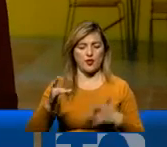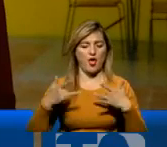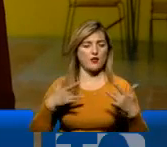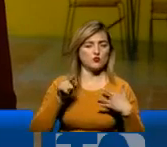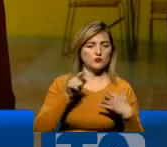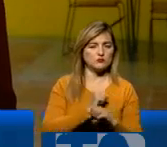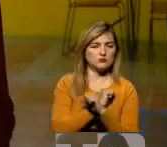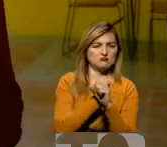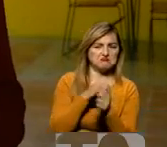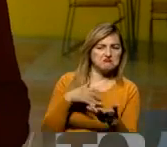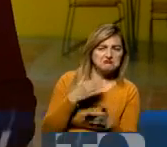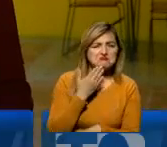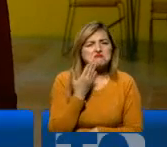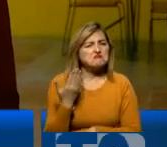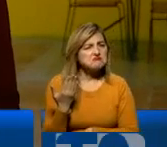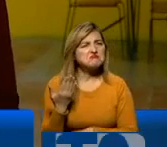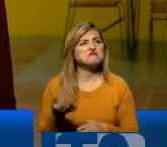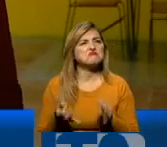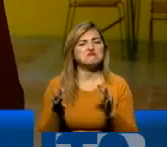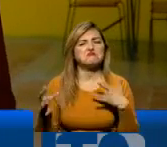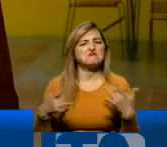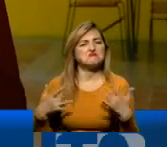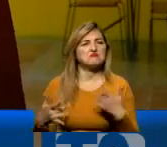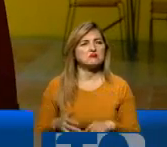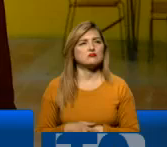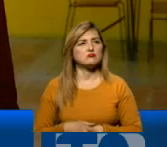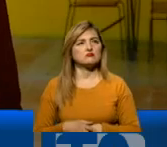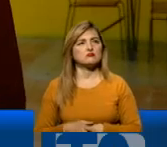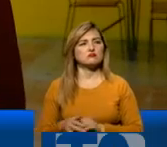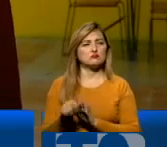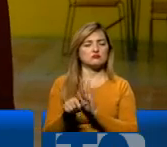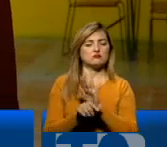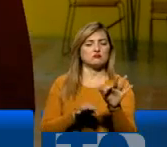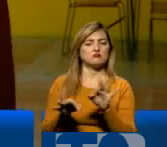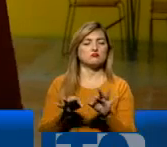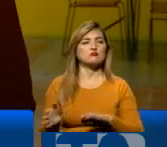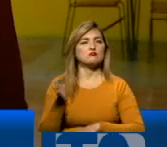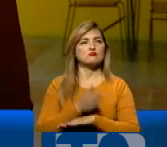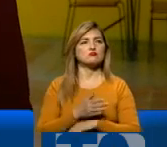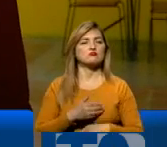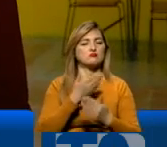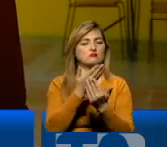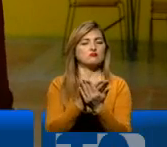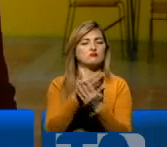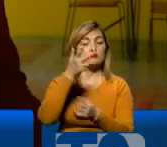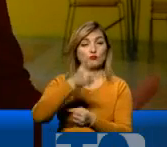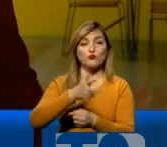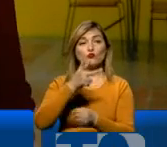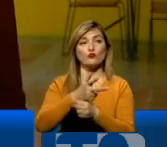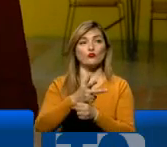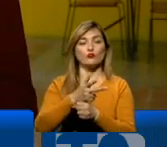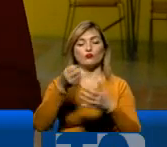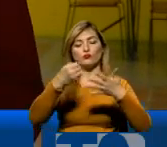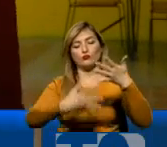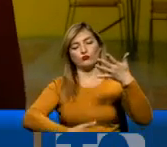quedó en la mañana con la intriga de cómo es esta modalidad de teatro, más adelante se lo vamos a contar. Pero antes queremos presentarles un video con más